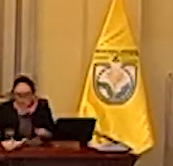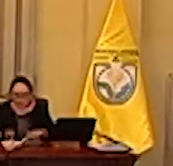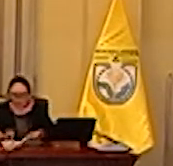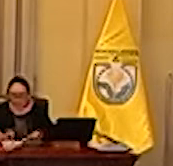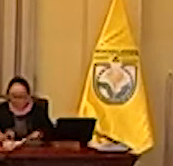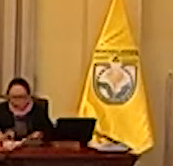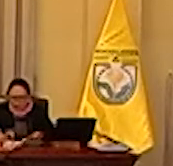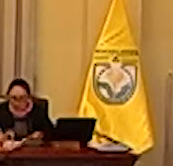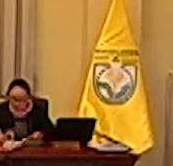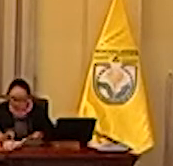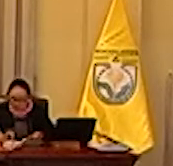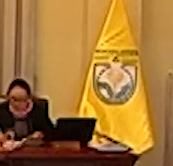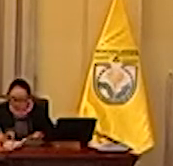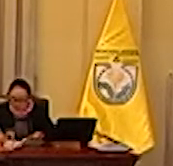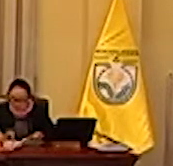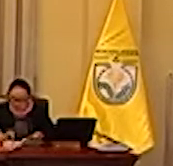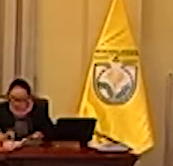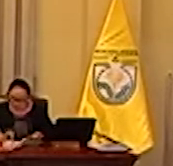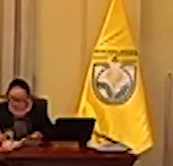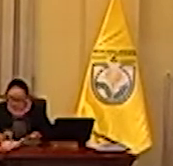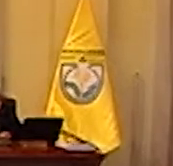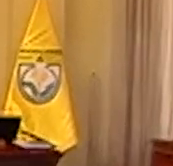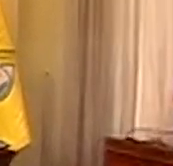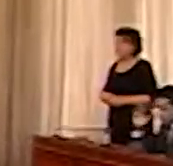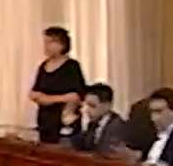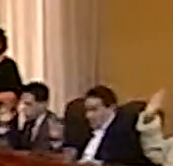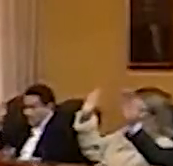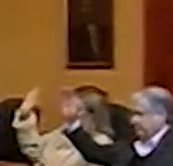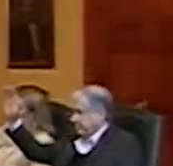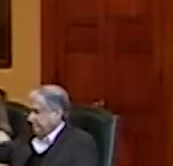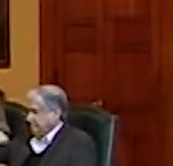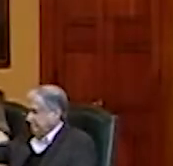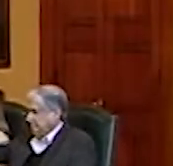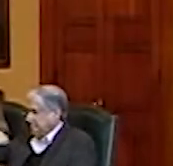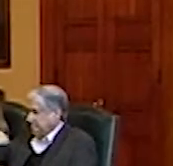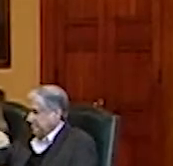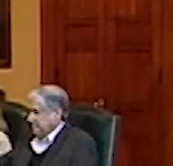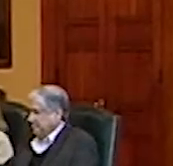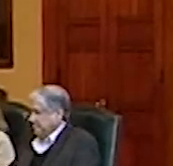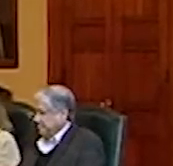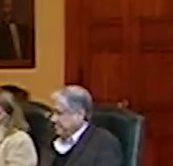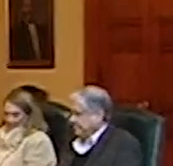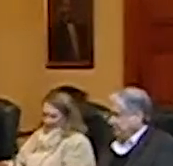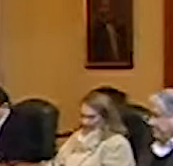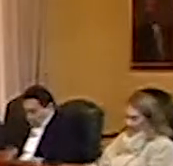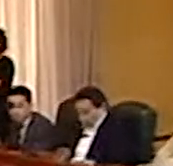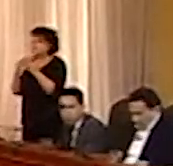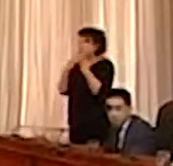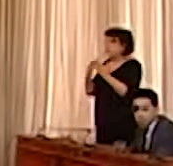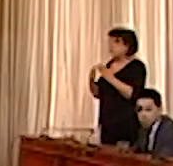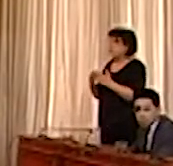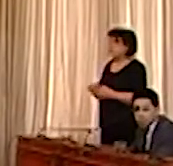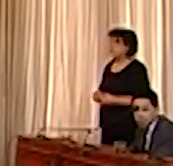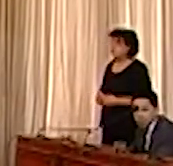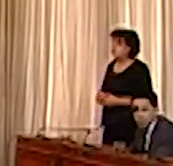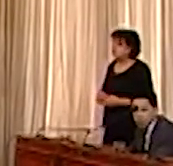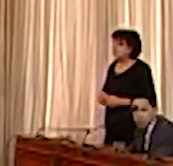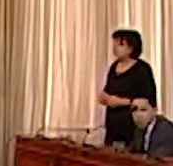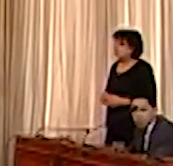aprobar esta donación se verán se expresa al anunciar de conformidad se aprueba por unanimidad de votos muchas gracias siguiente punto por